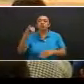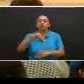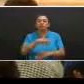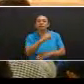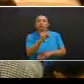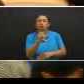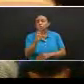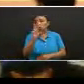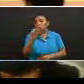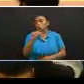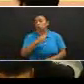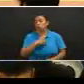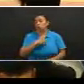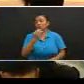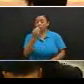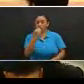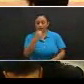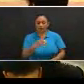avioncito.